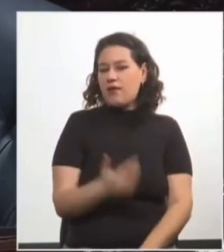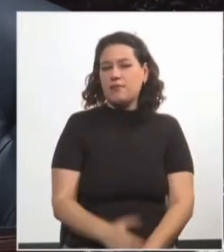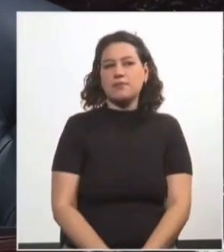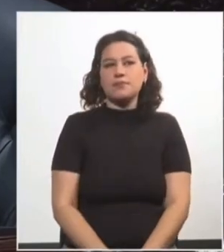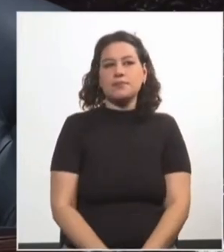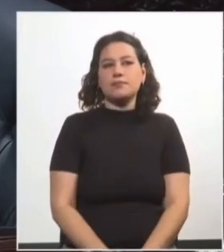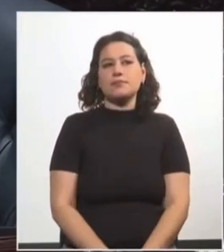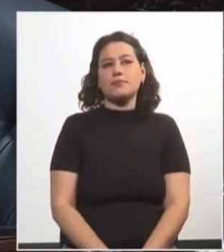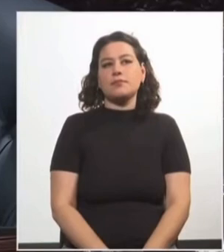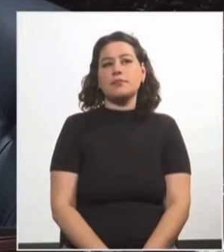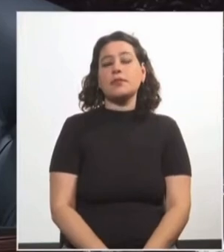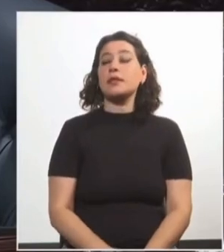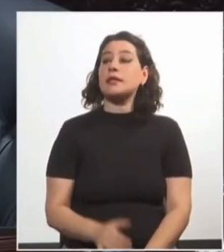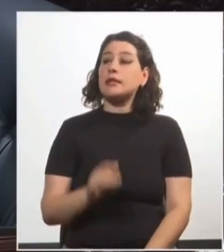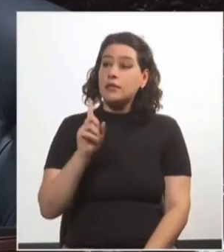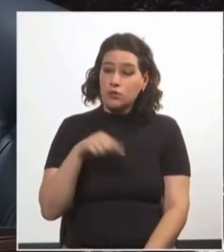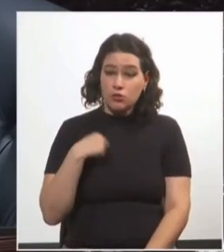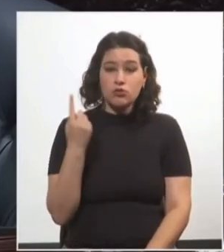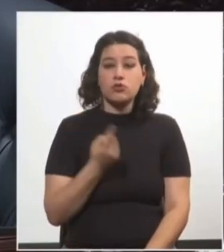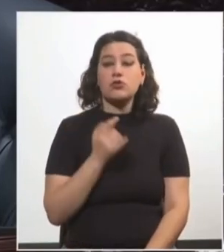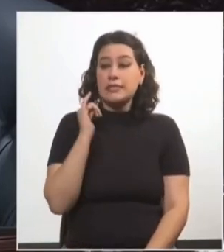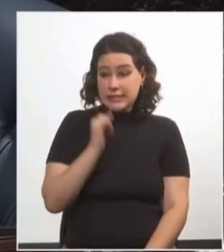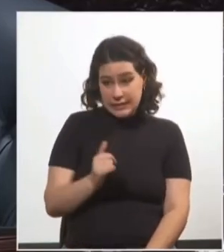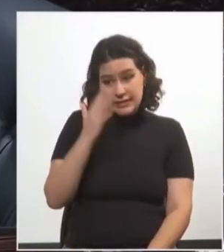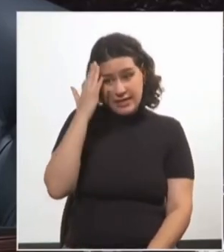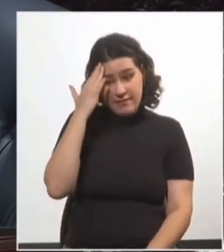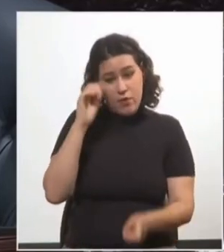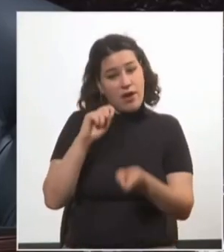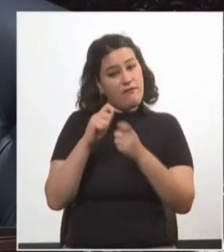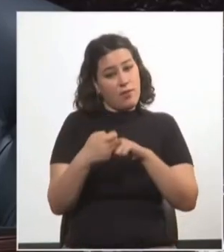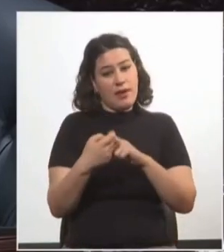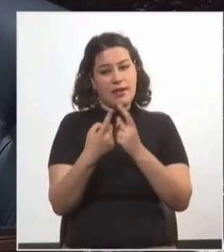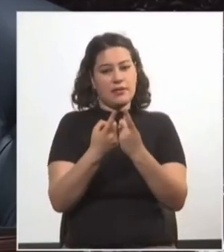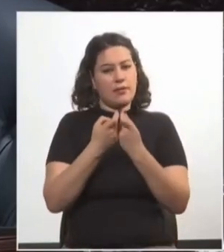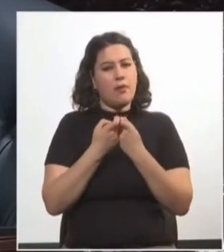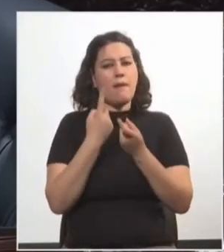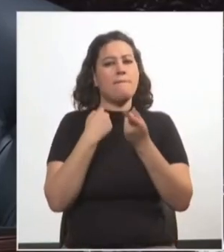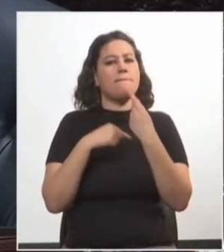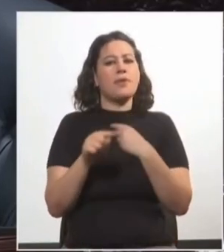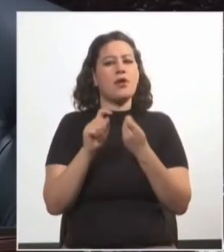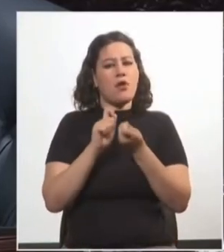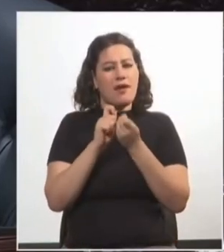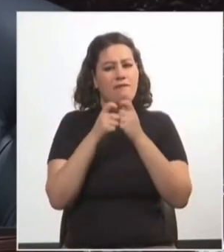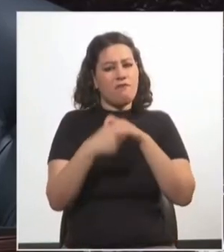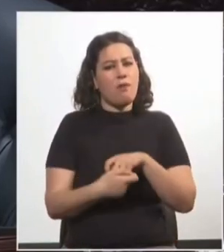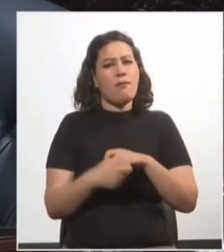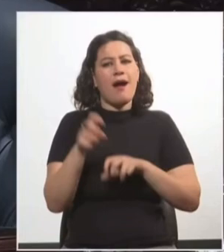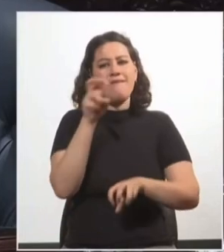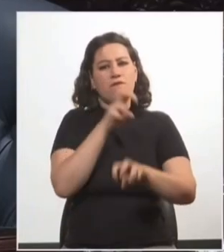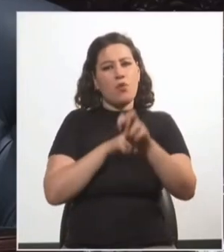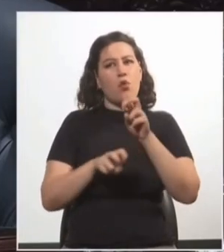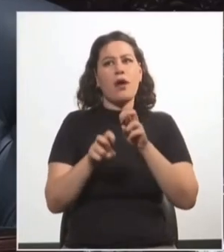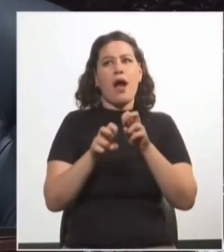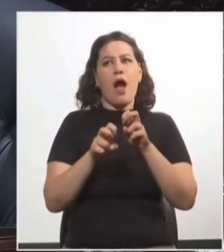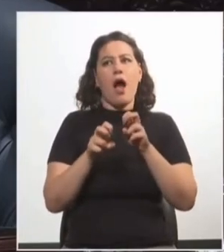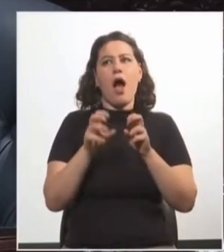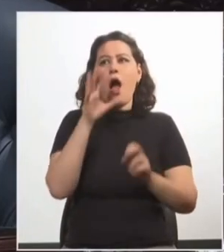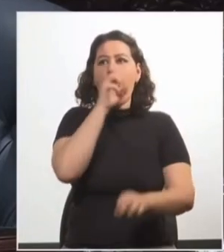Entonces sí hay una reforma necesaria, que tiene que apuntar a la sustentabilidad financiera, por